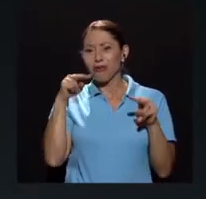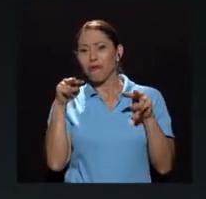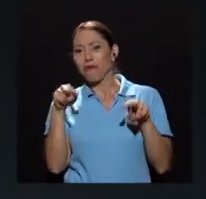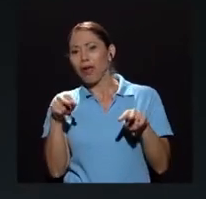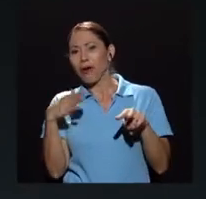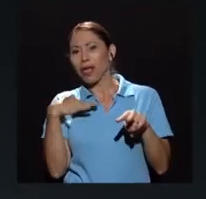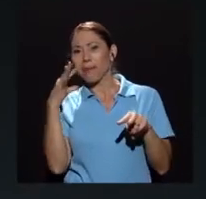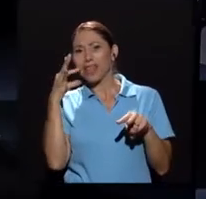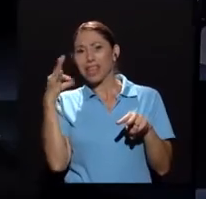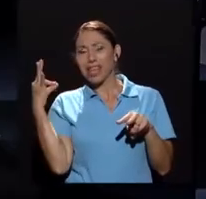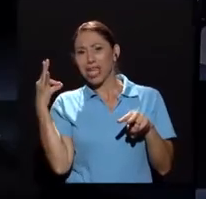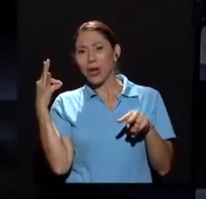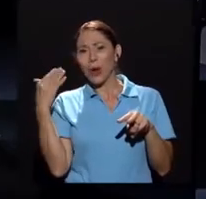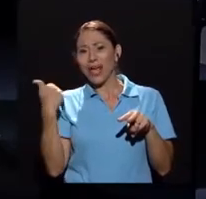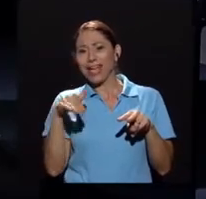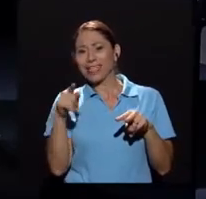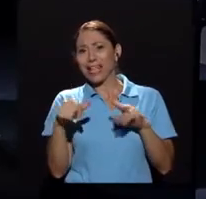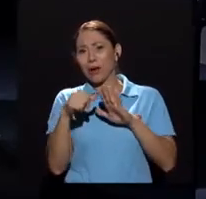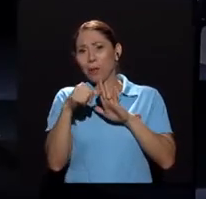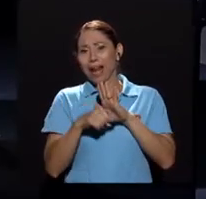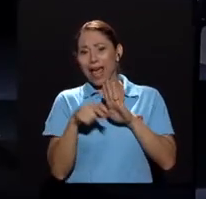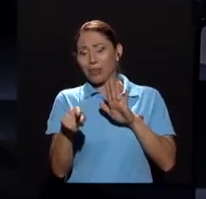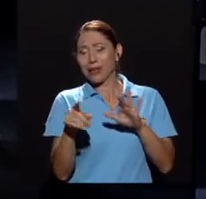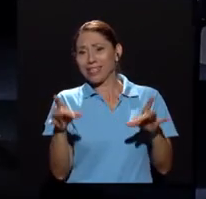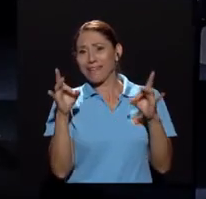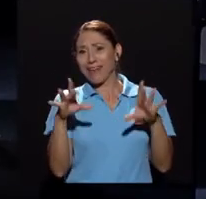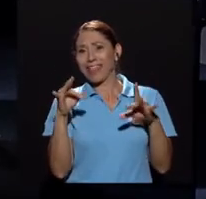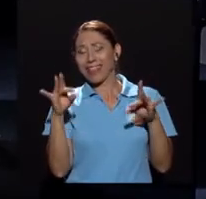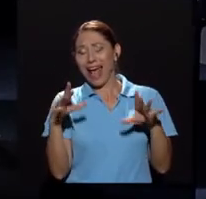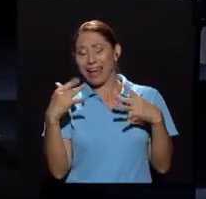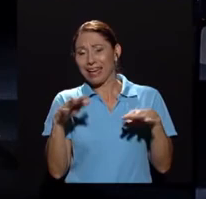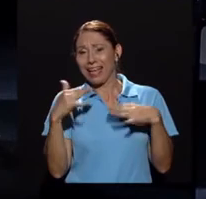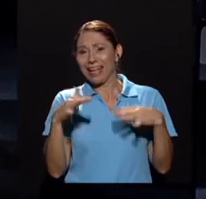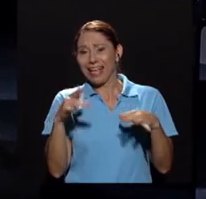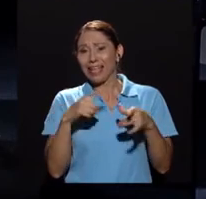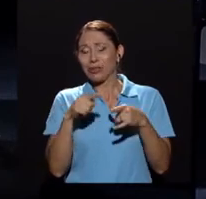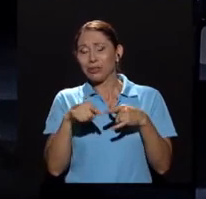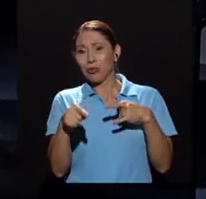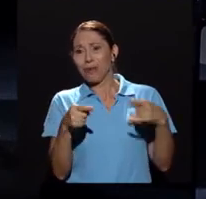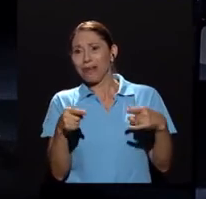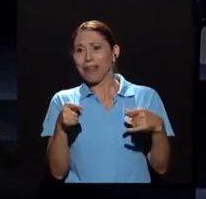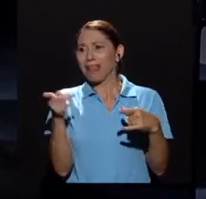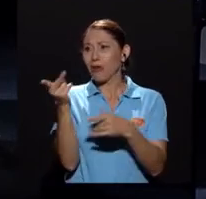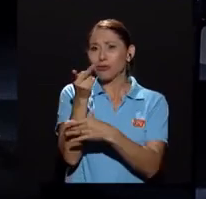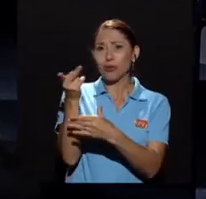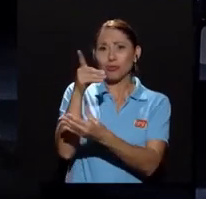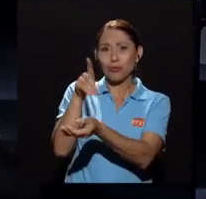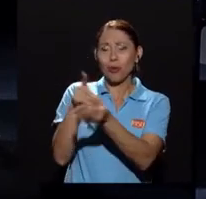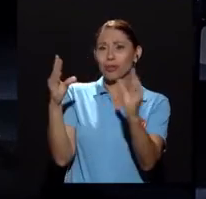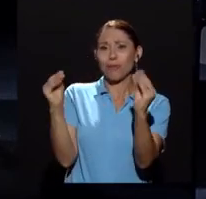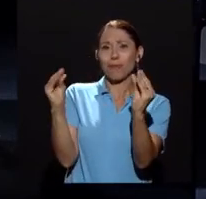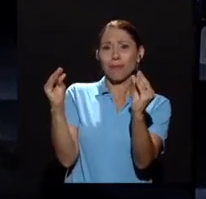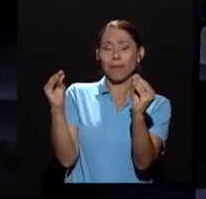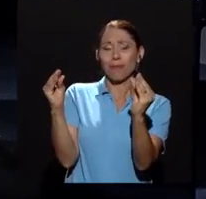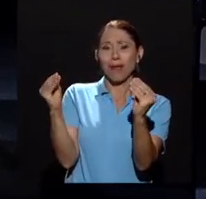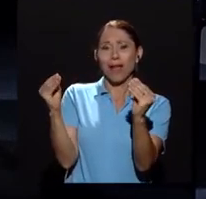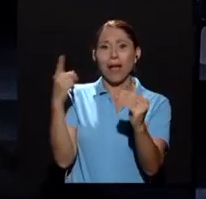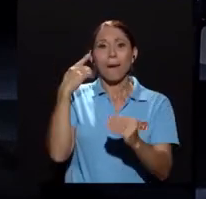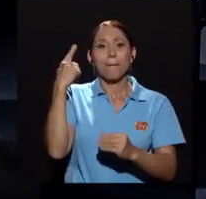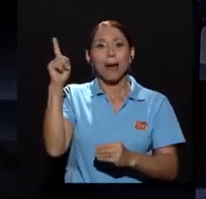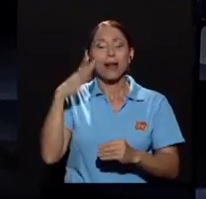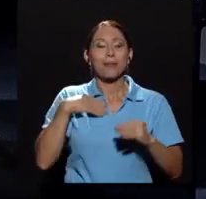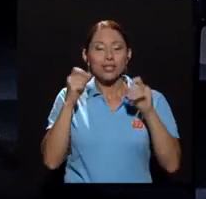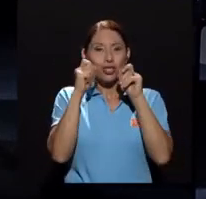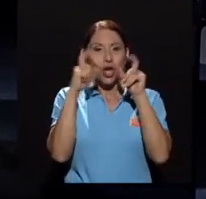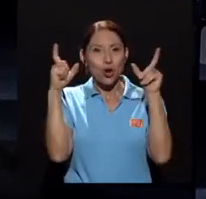que la sonda de que le van a poner y no no entraba bueno para mi sorpresa se